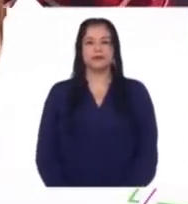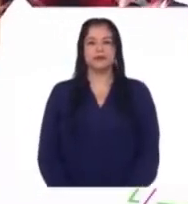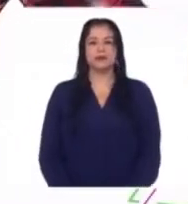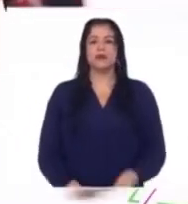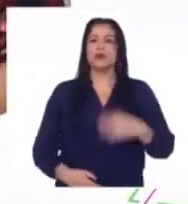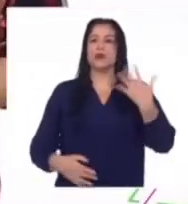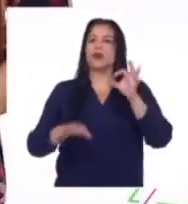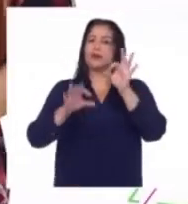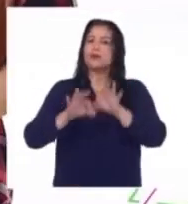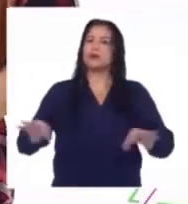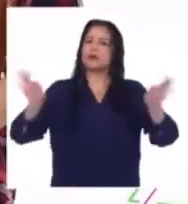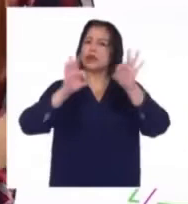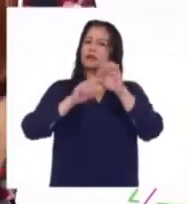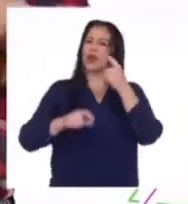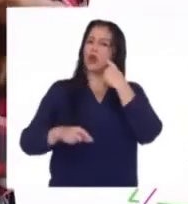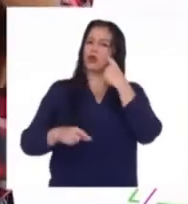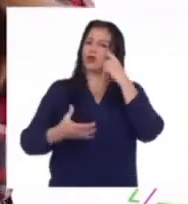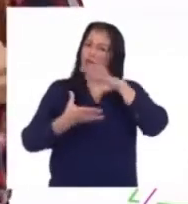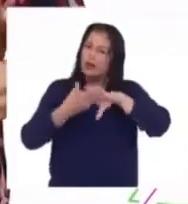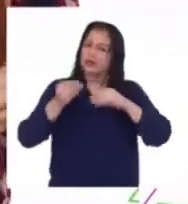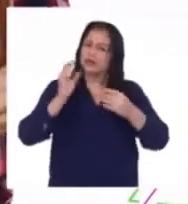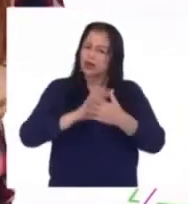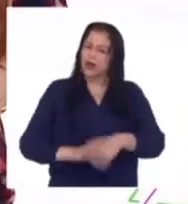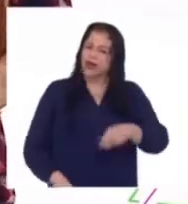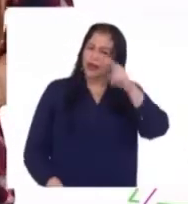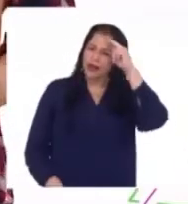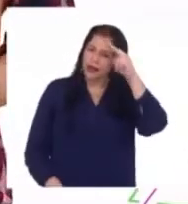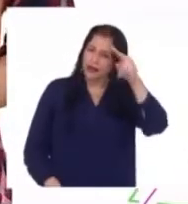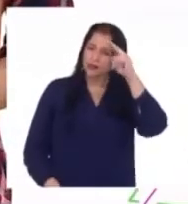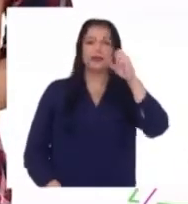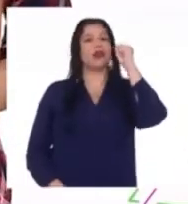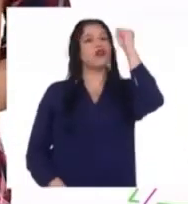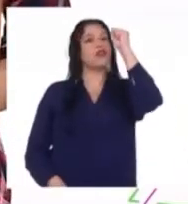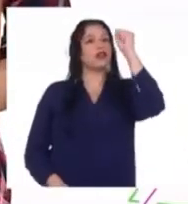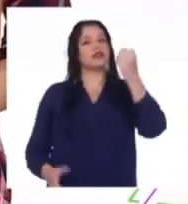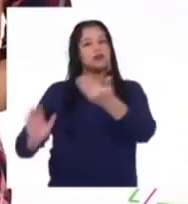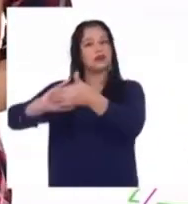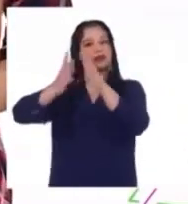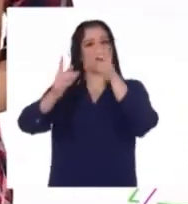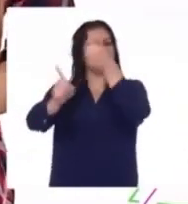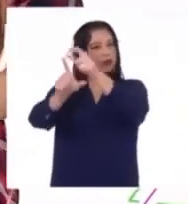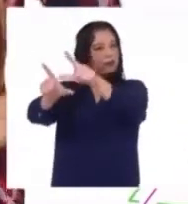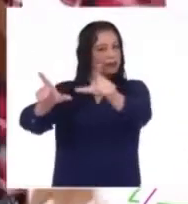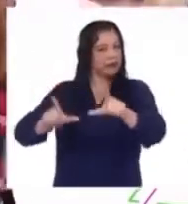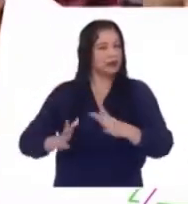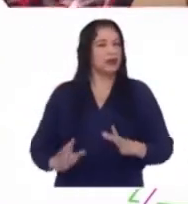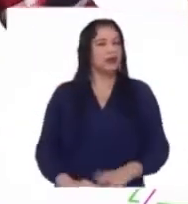Qué importante es conocer la historia y el reconocimiento de los derechos de los pueblos indígenas.